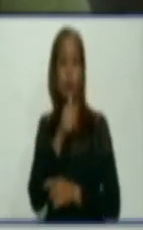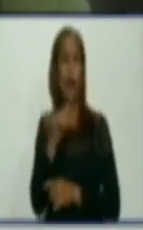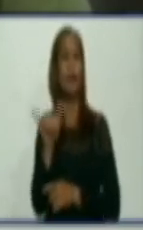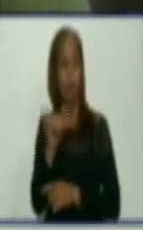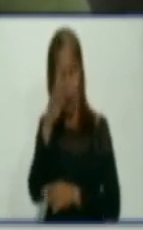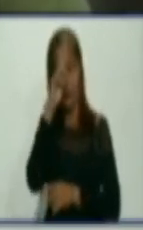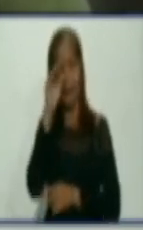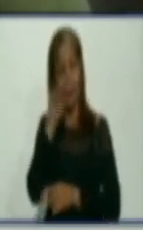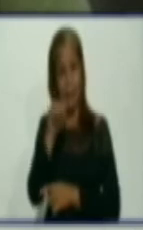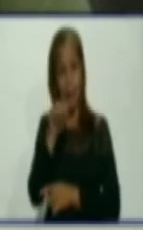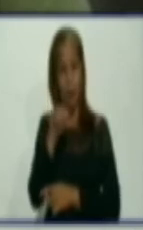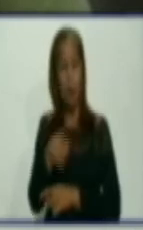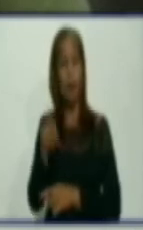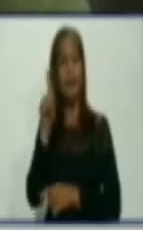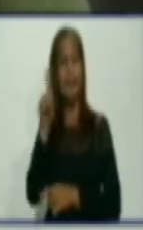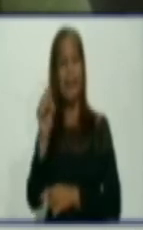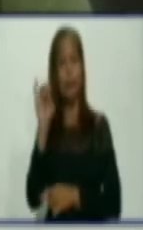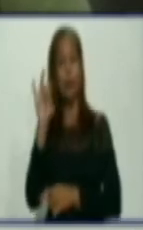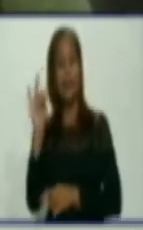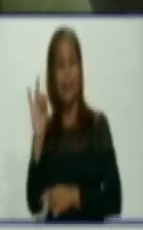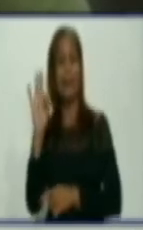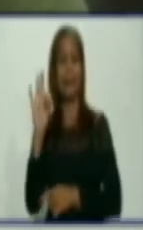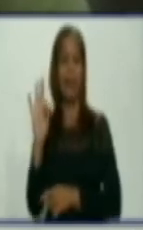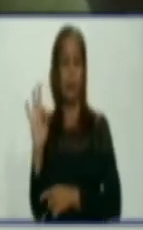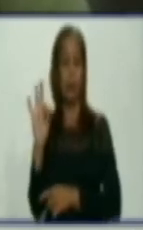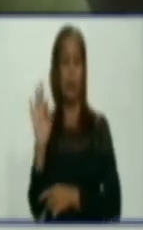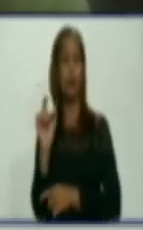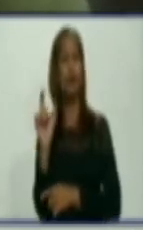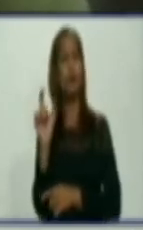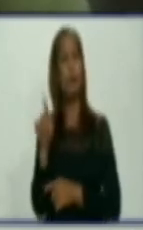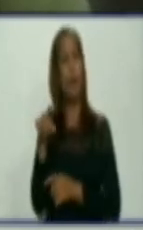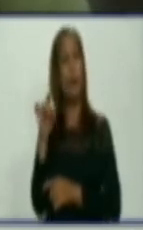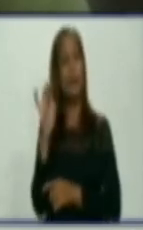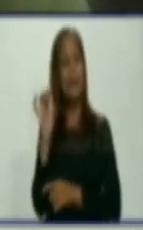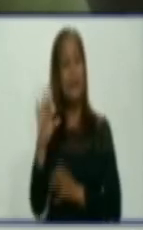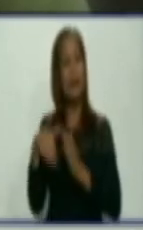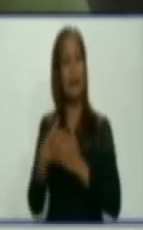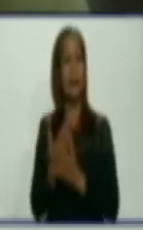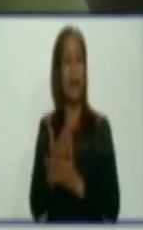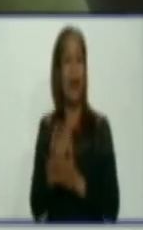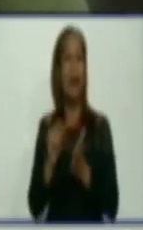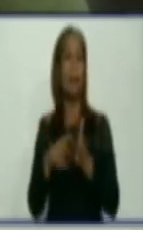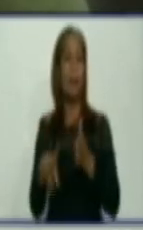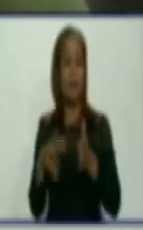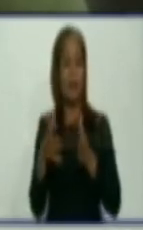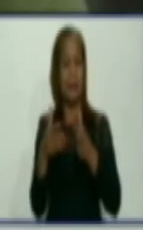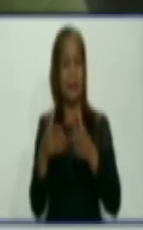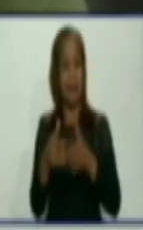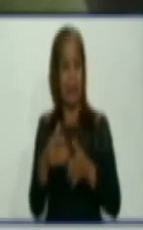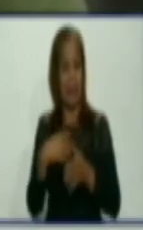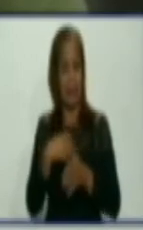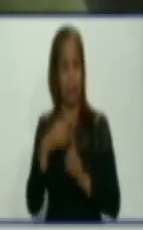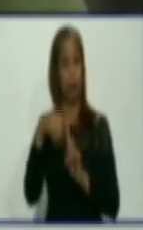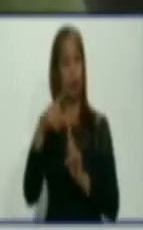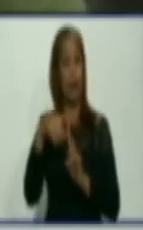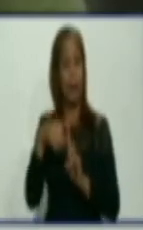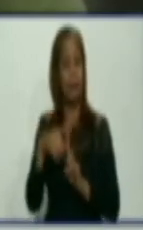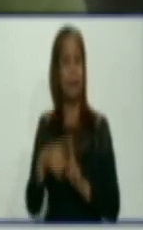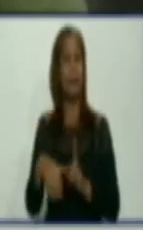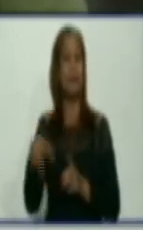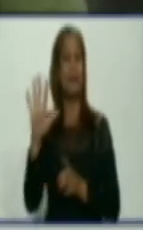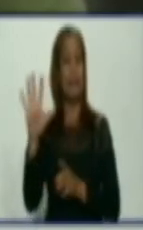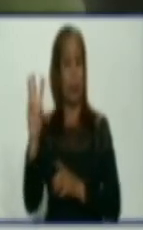ingresados 178. En los últimos 15 días la provincia tiene un total de 831 casos autóctonos, lo